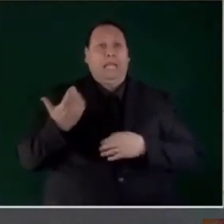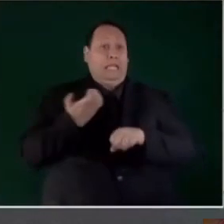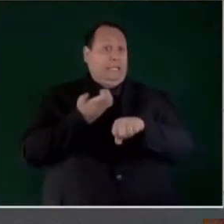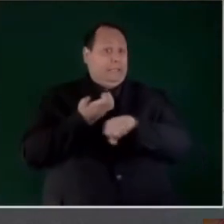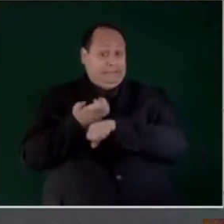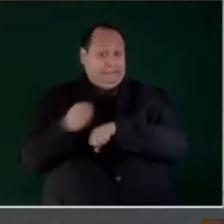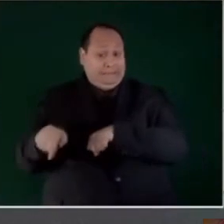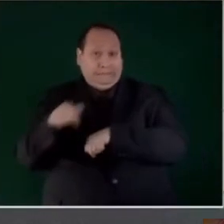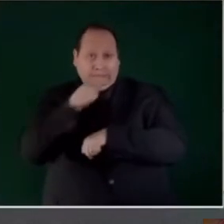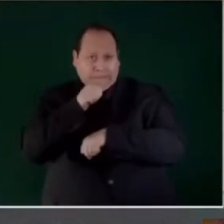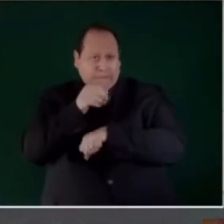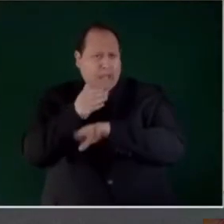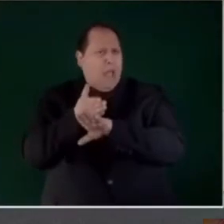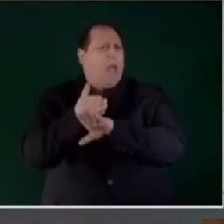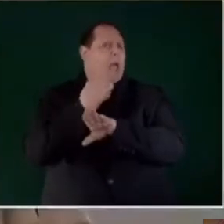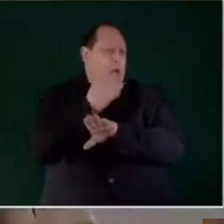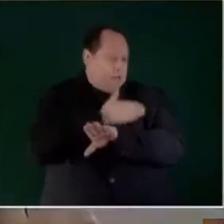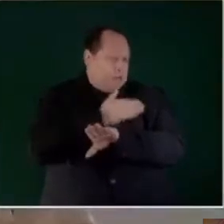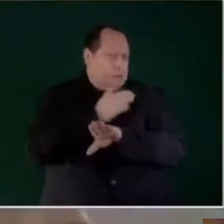Estado,